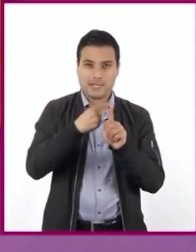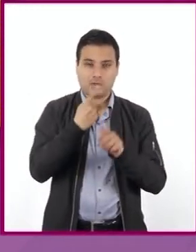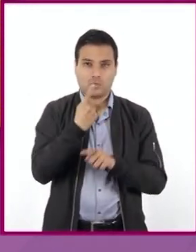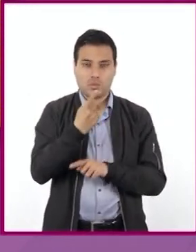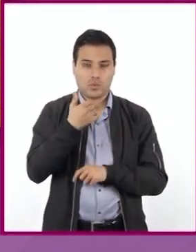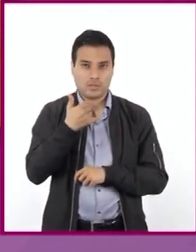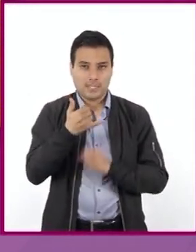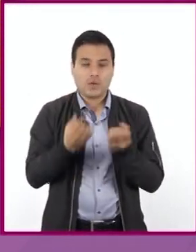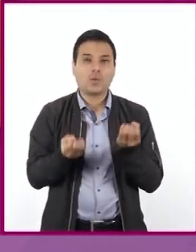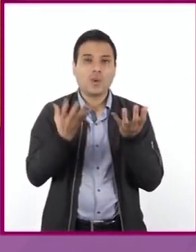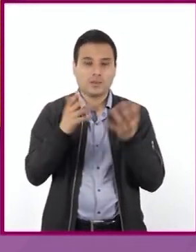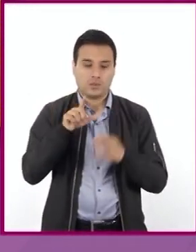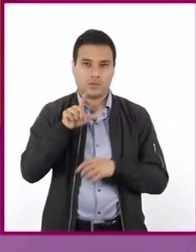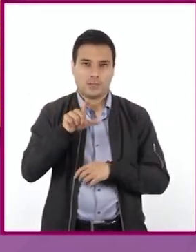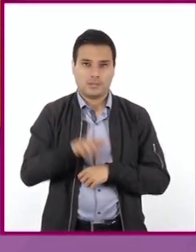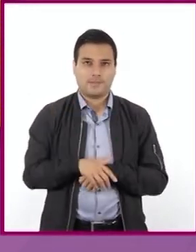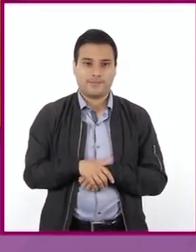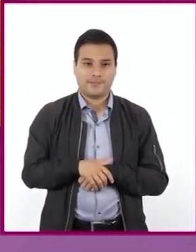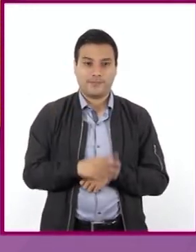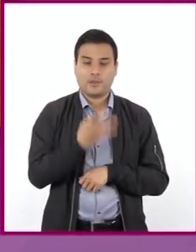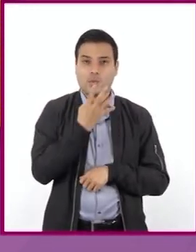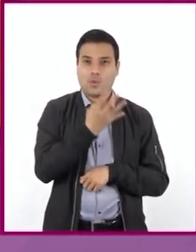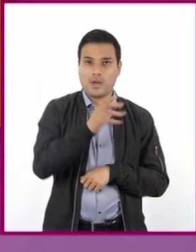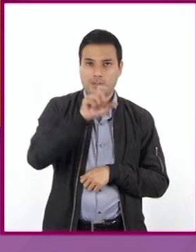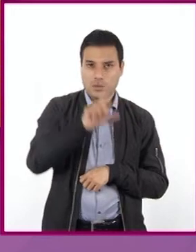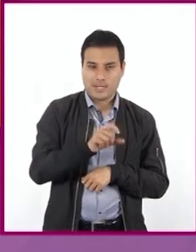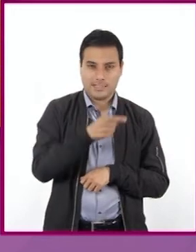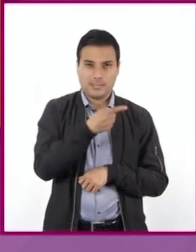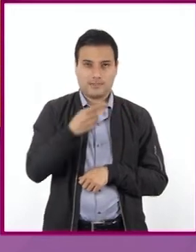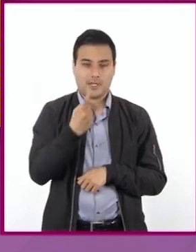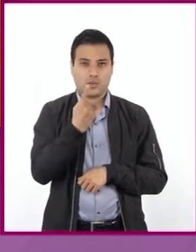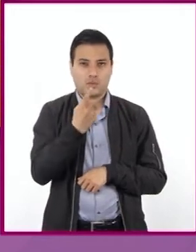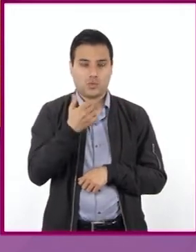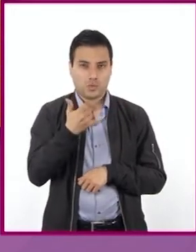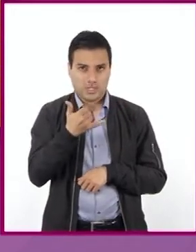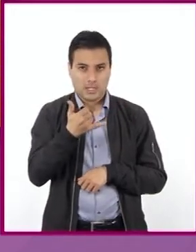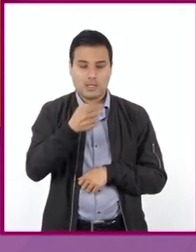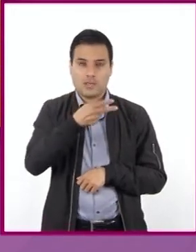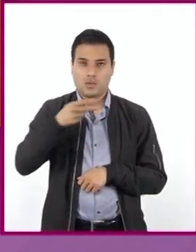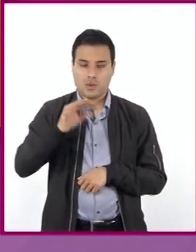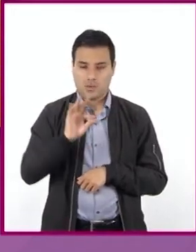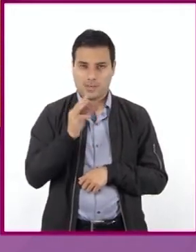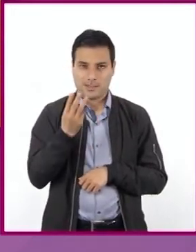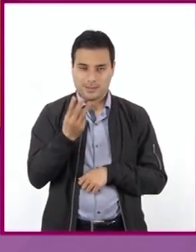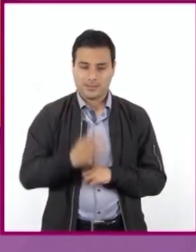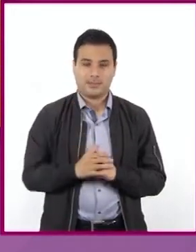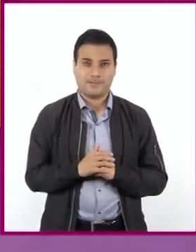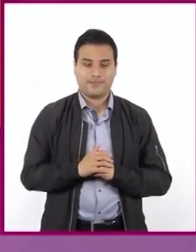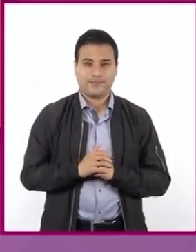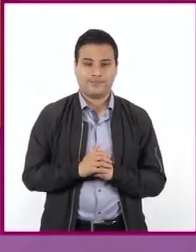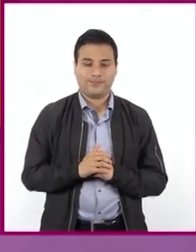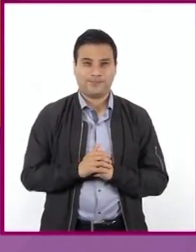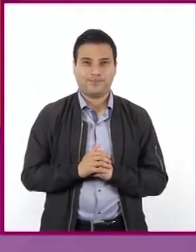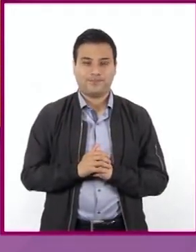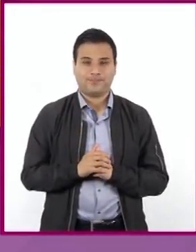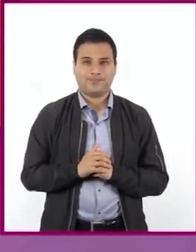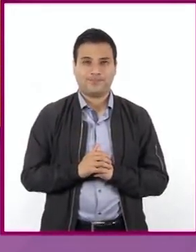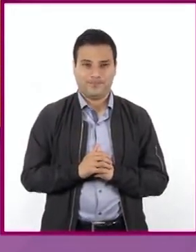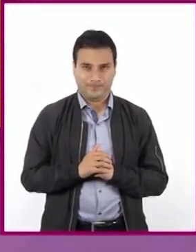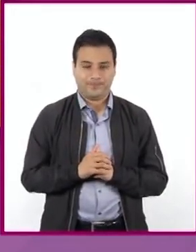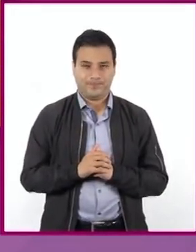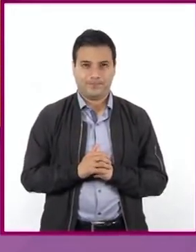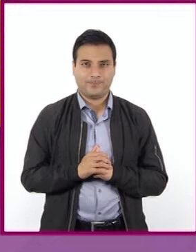17. 4x menos 1y igual a 43. Para poder